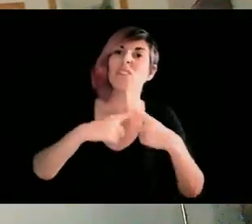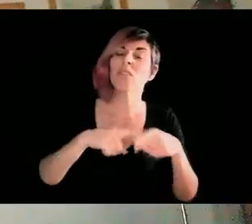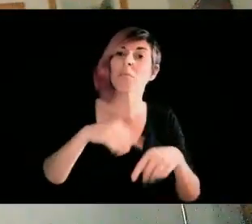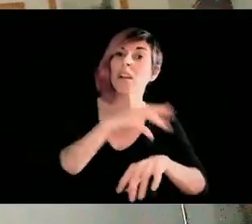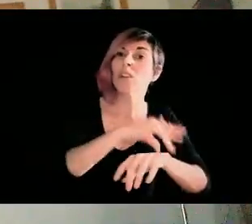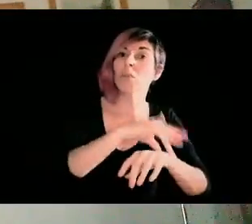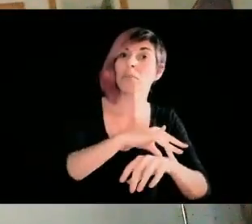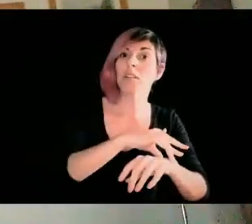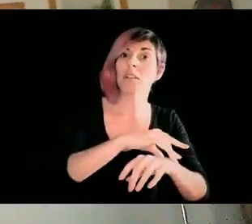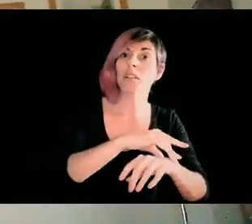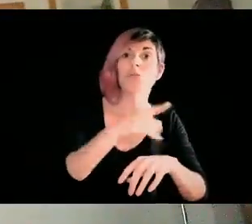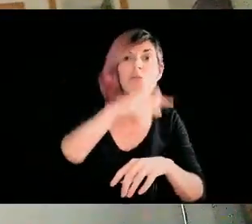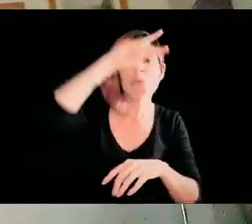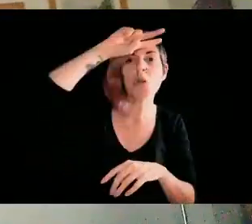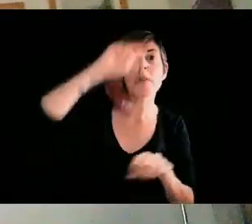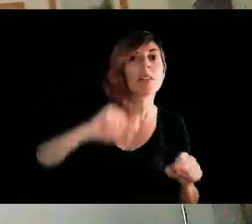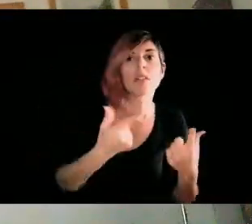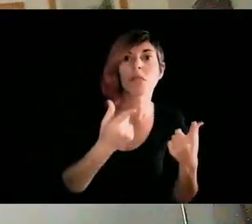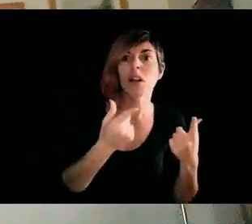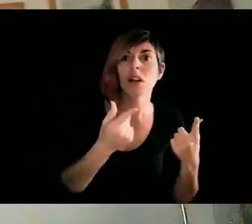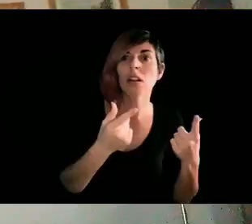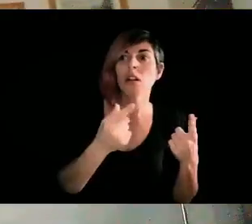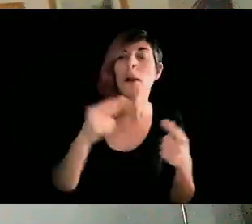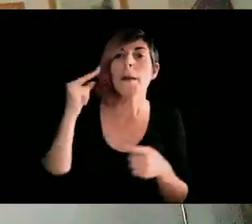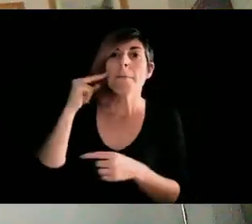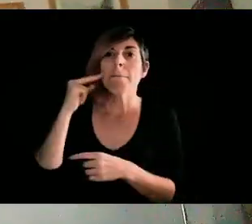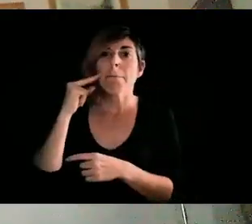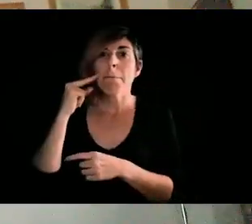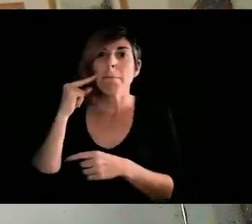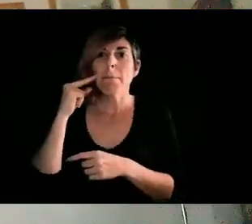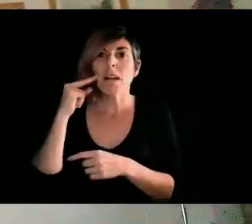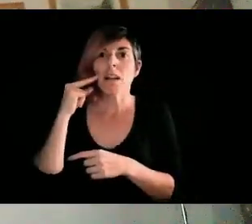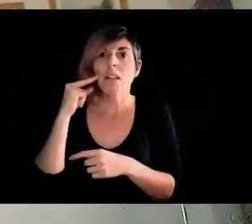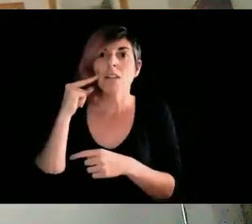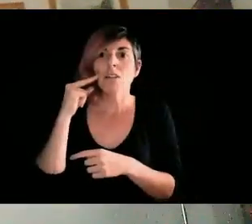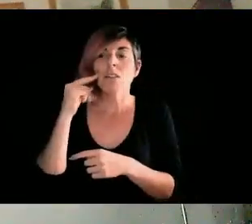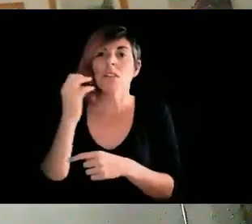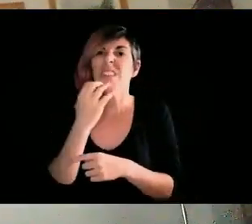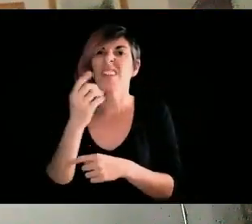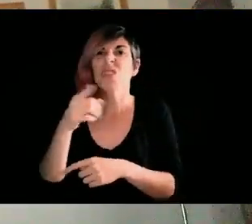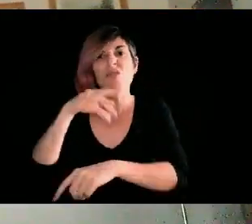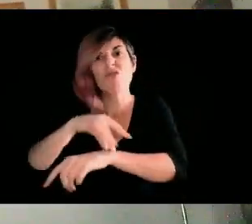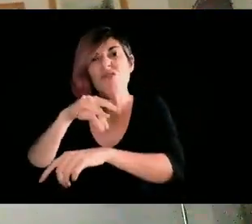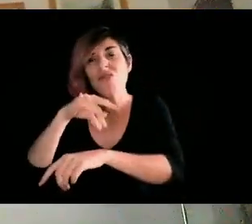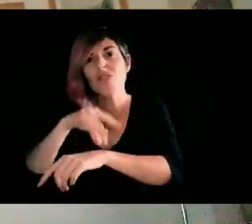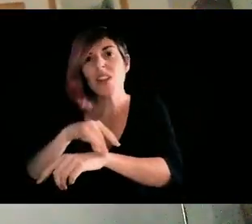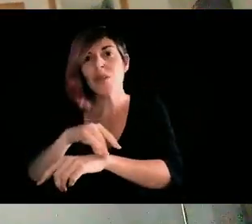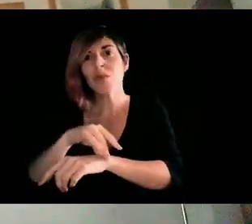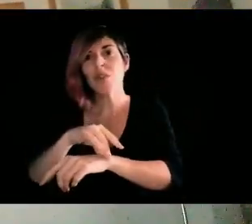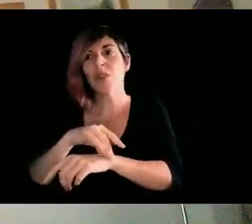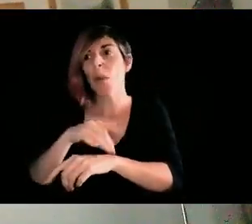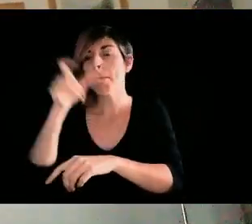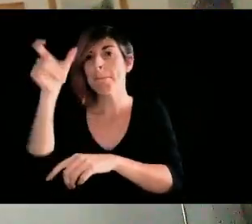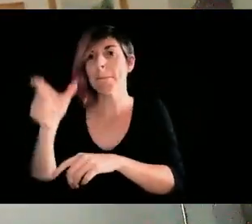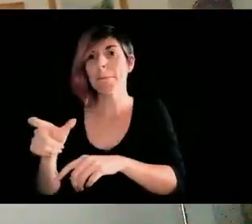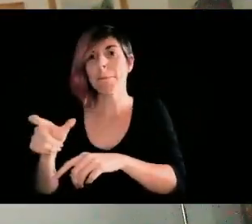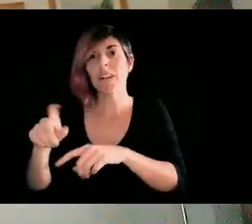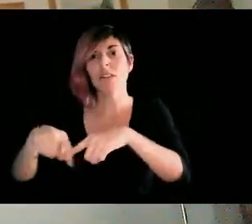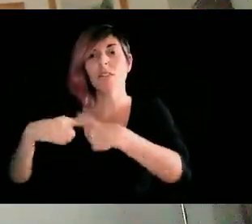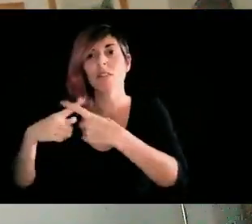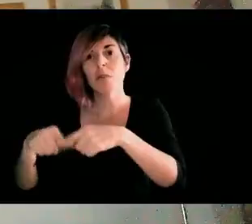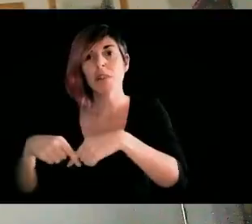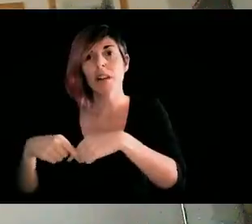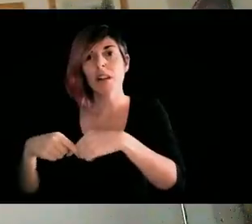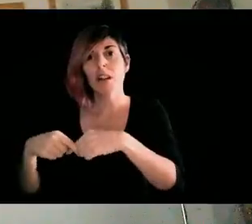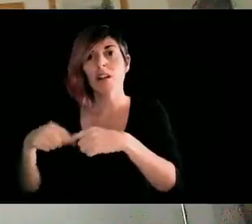un familiar está en el hospital. Es natural tener miedo cuando temes que algo te pueda ocurrir, cuando le